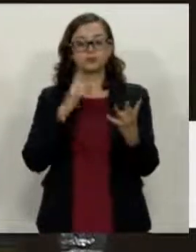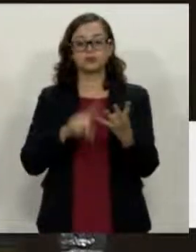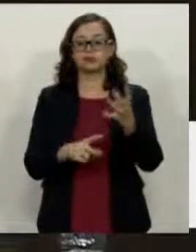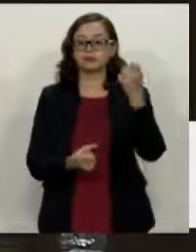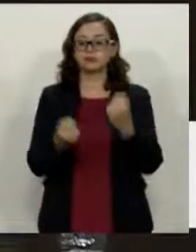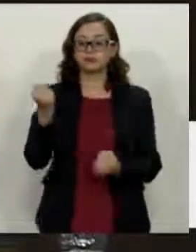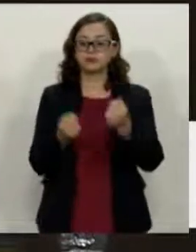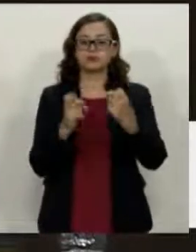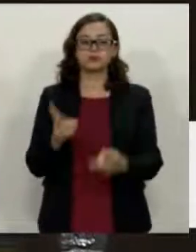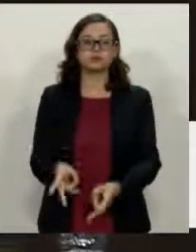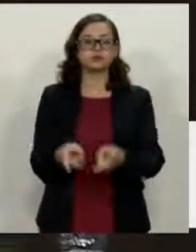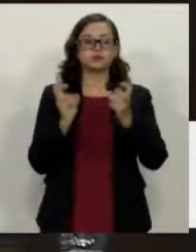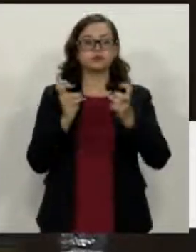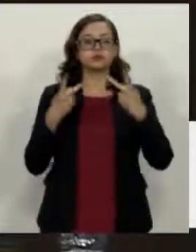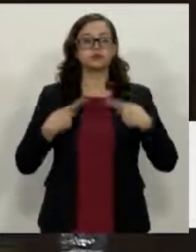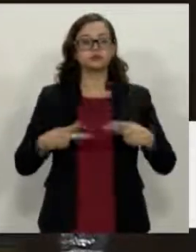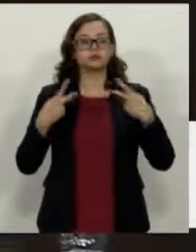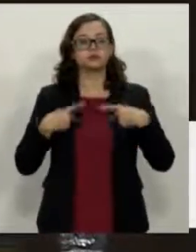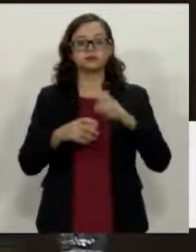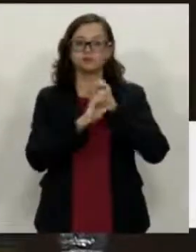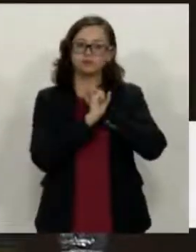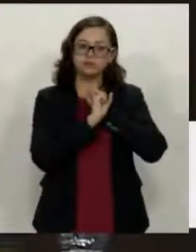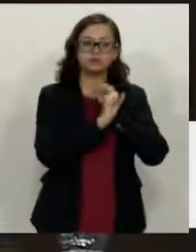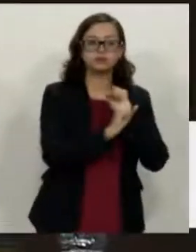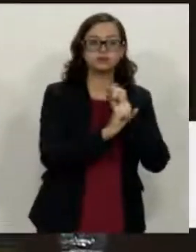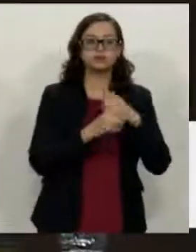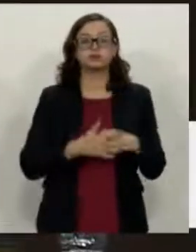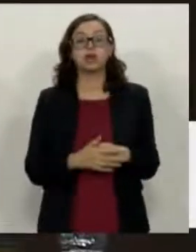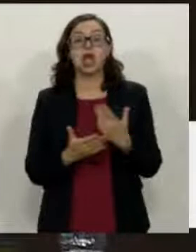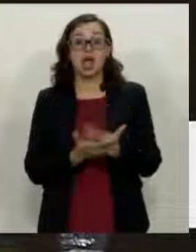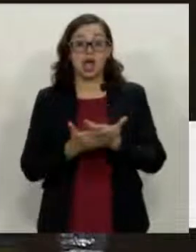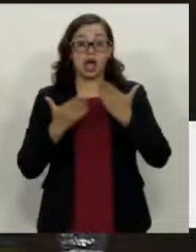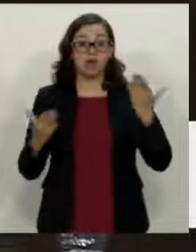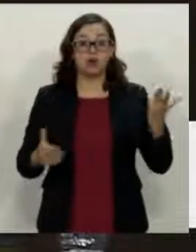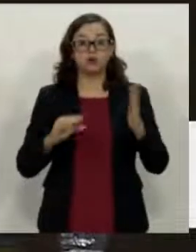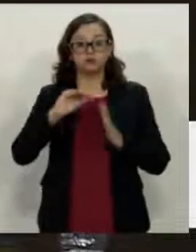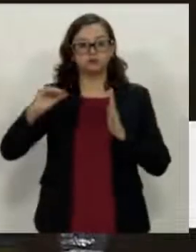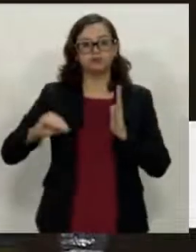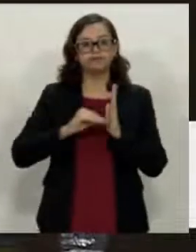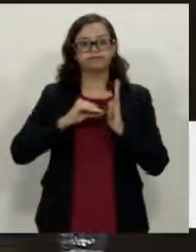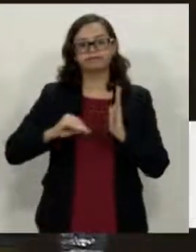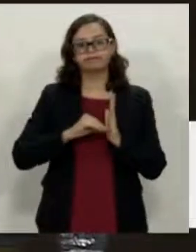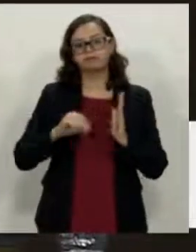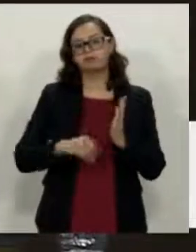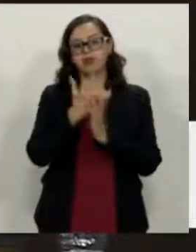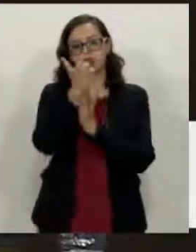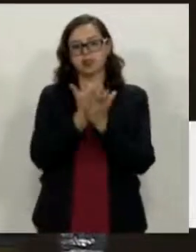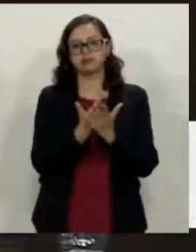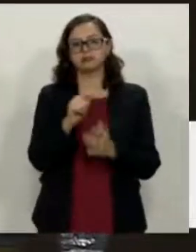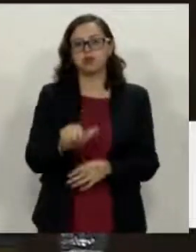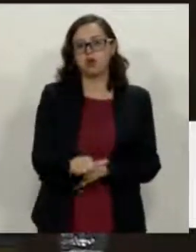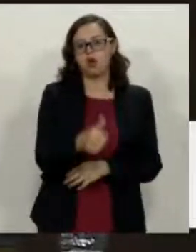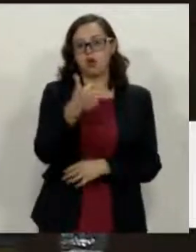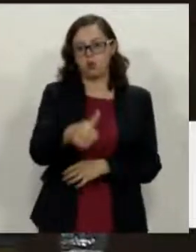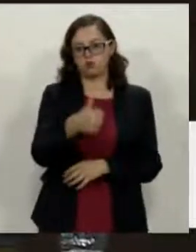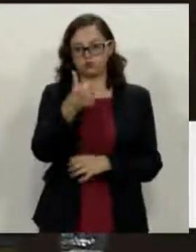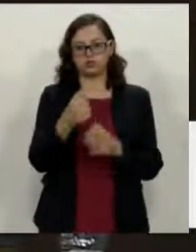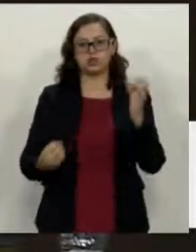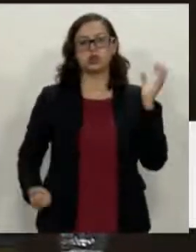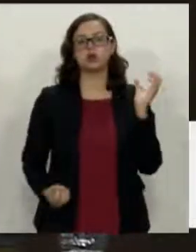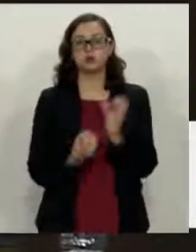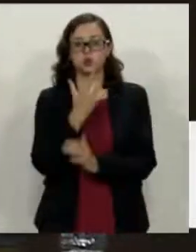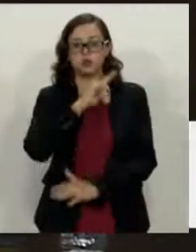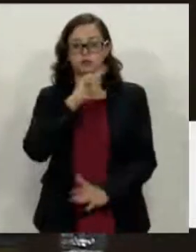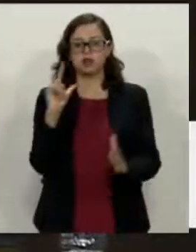personas principalmente. Ahora son 11 los delitos contemplados en la nueva Ley Nacional de Extinción